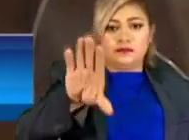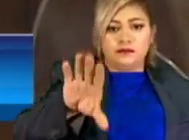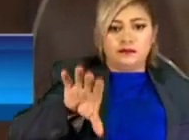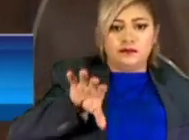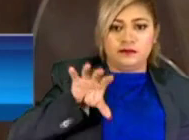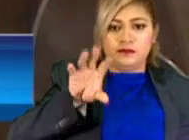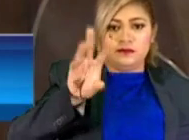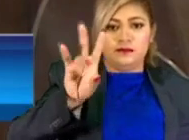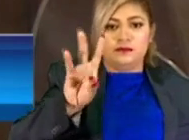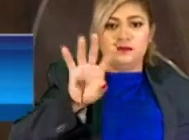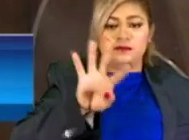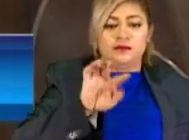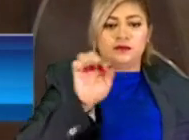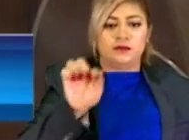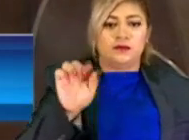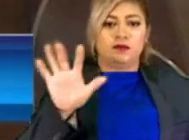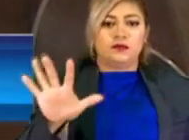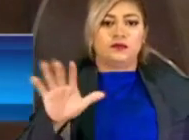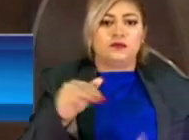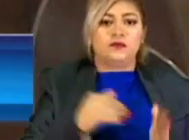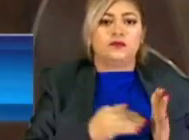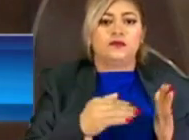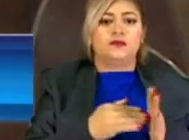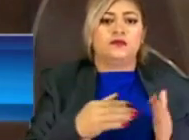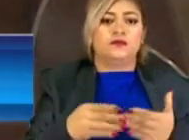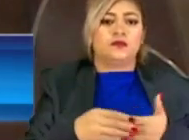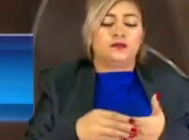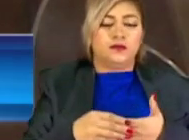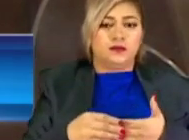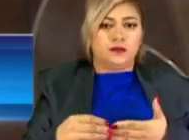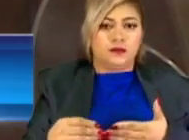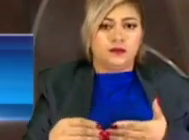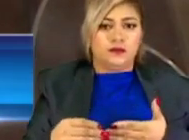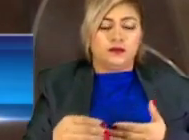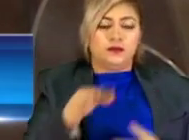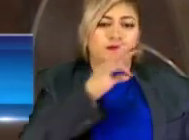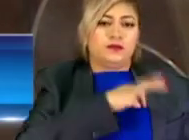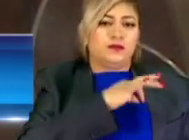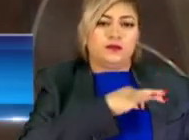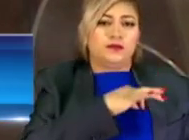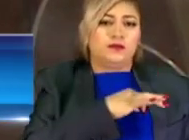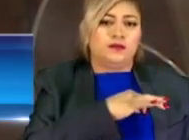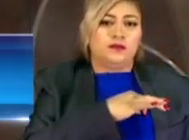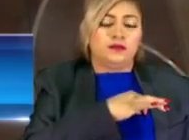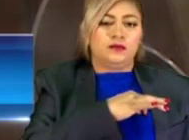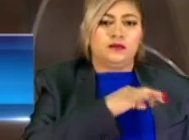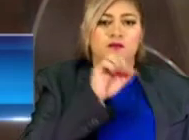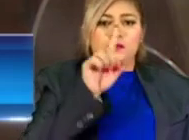574.5 millones de balboas en beneficio de